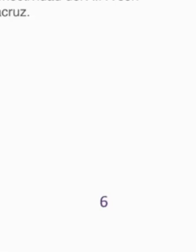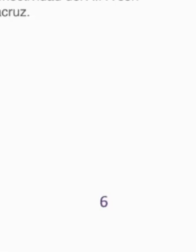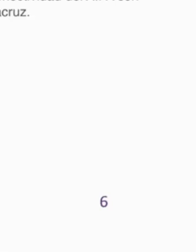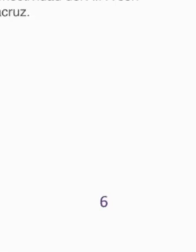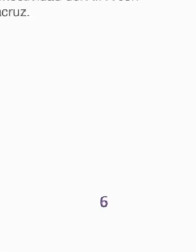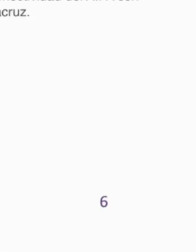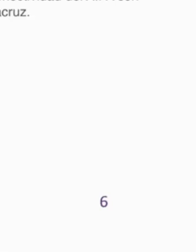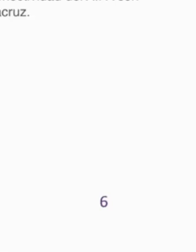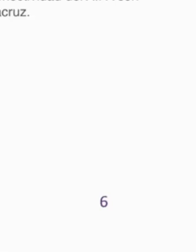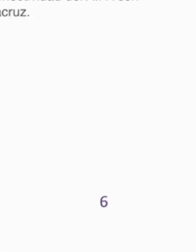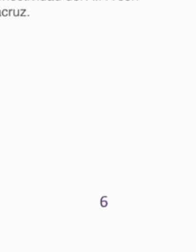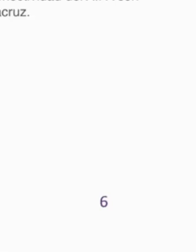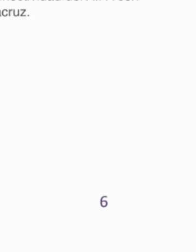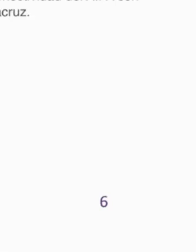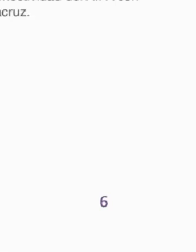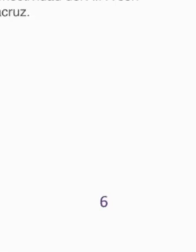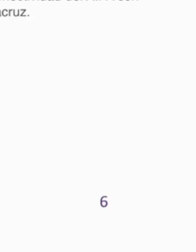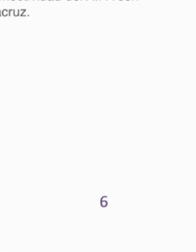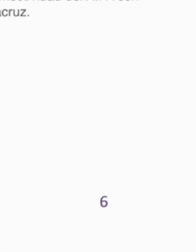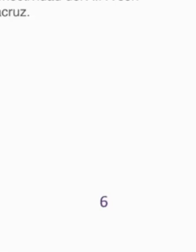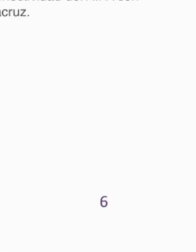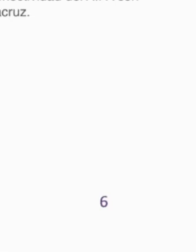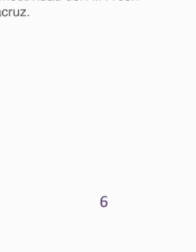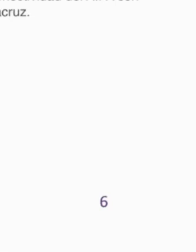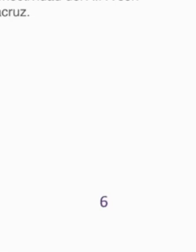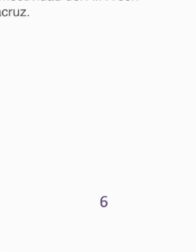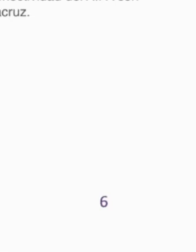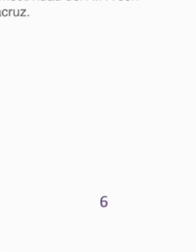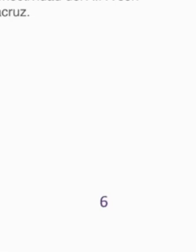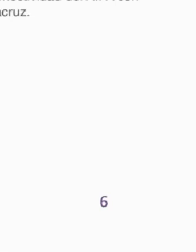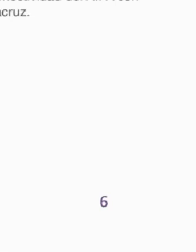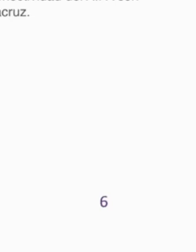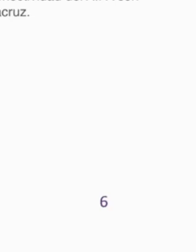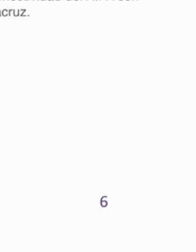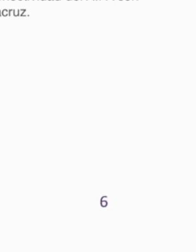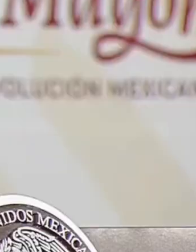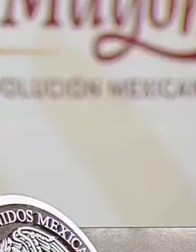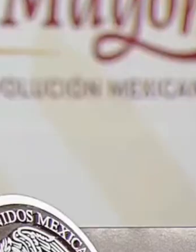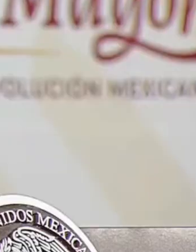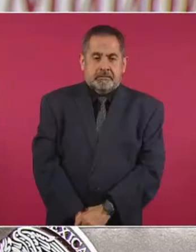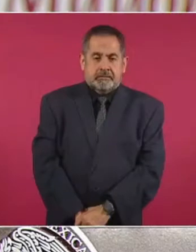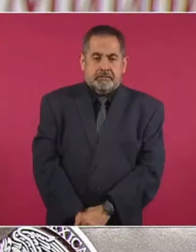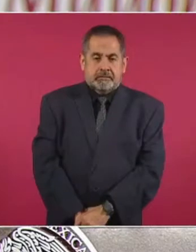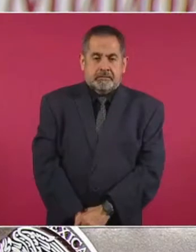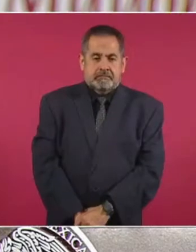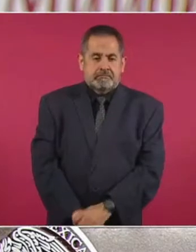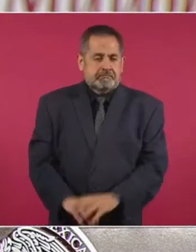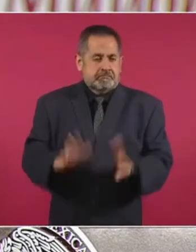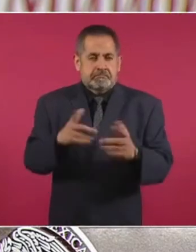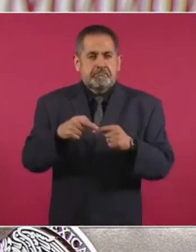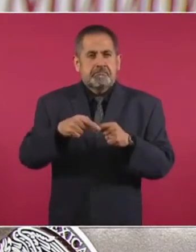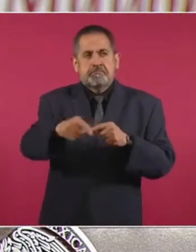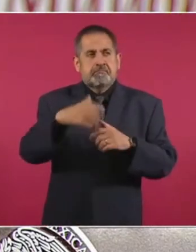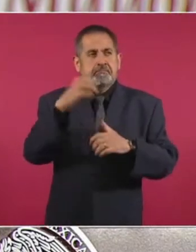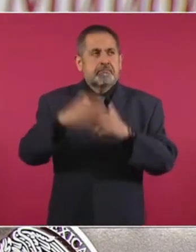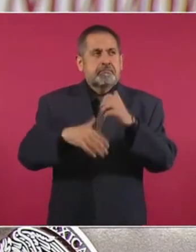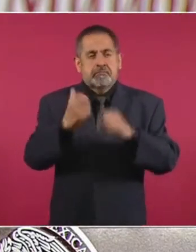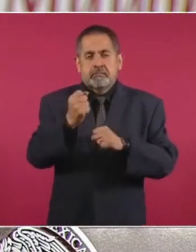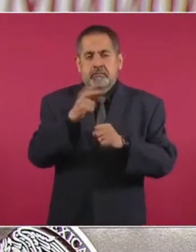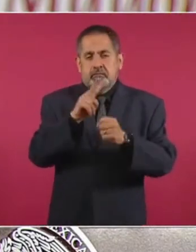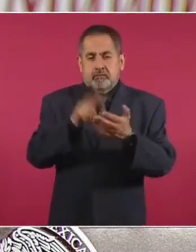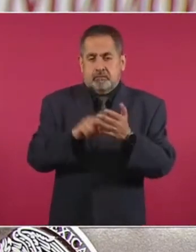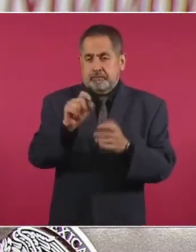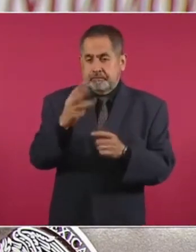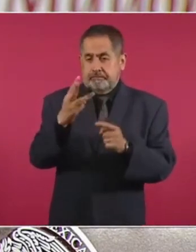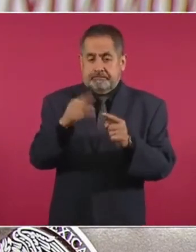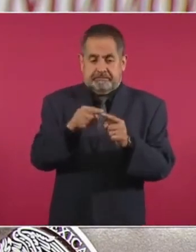proceso y los tiempos de construcción de esta obra están contemplados para finales del año 2023,